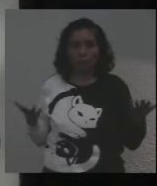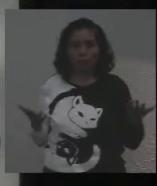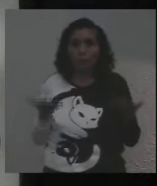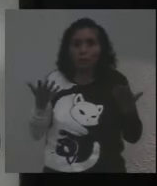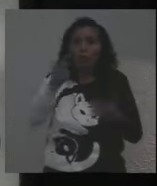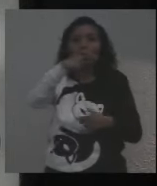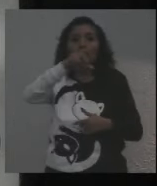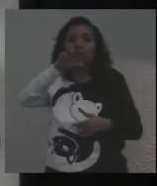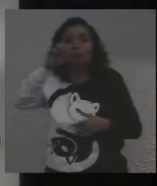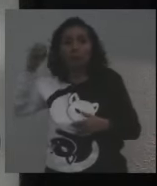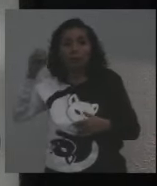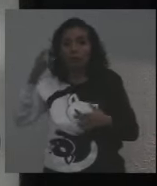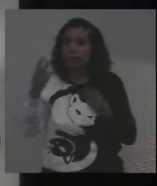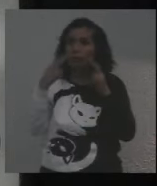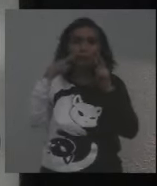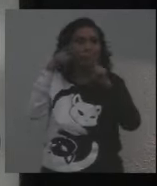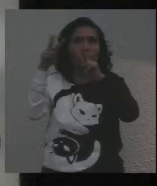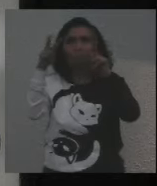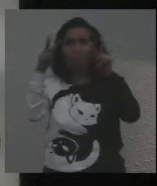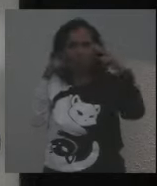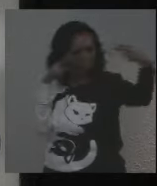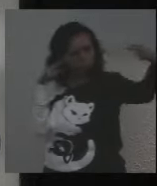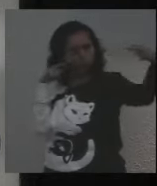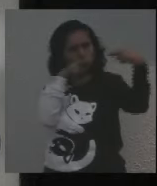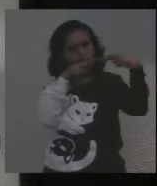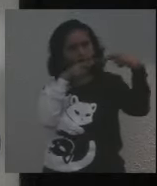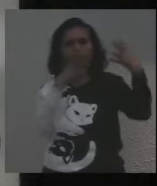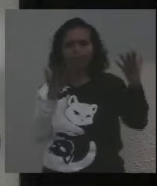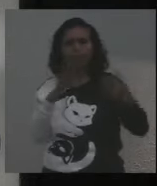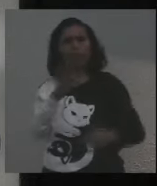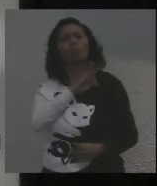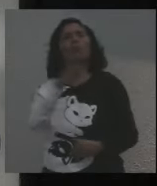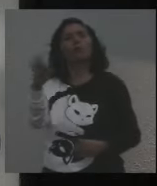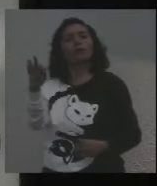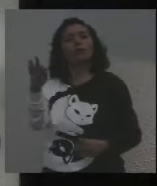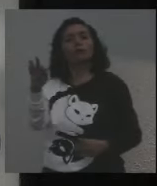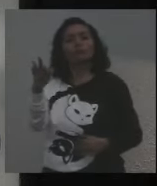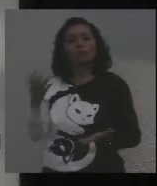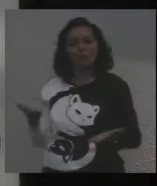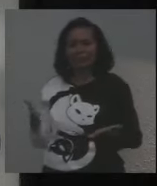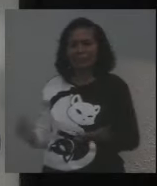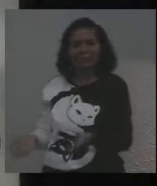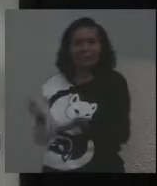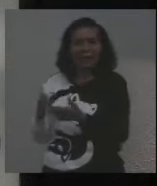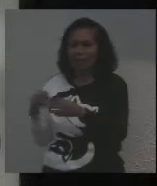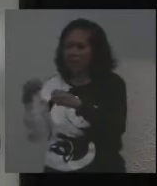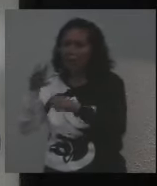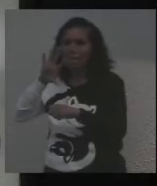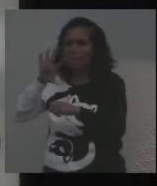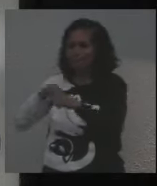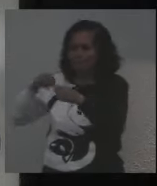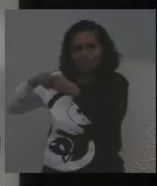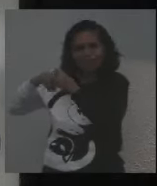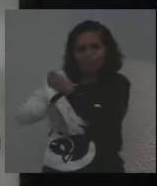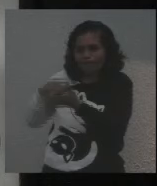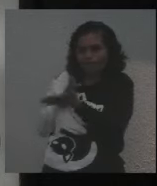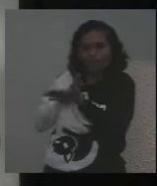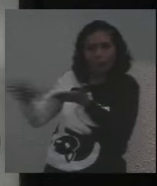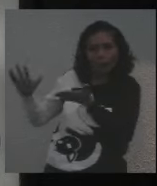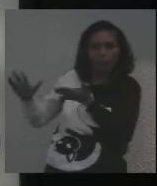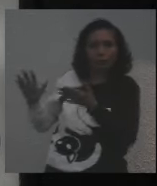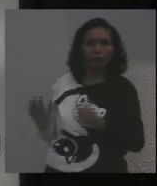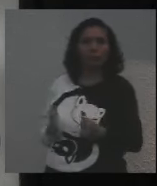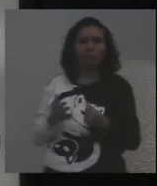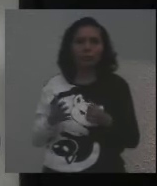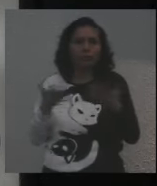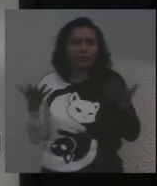Quintana Ro en donde podemos mirarnos a a los ojos en donde hemos Derrotado la impunidad en donde hemos Derrotado la corrupción